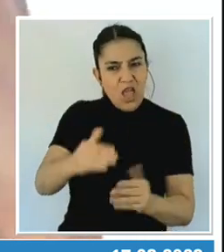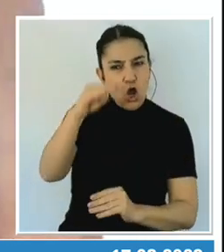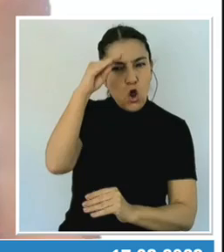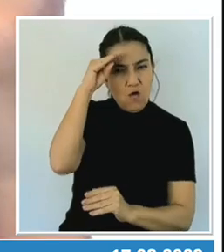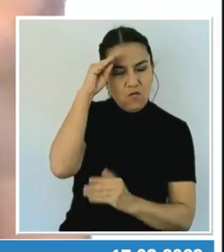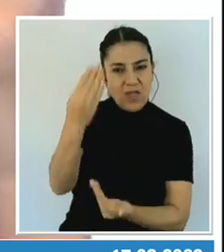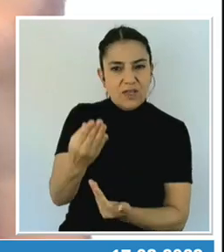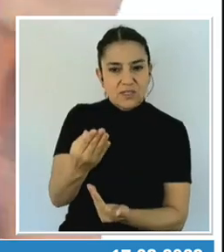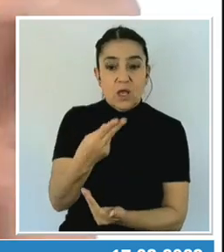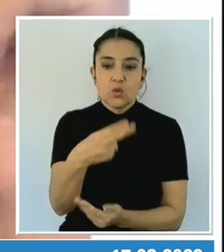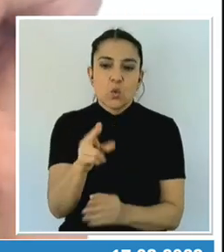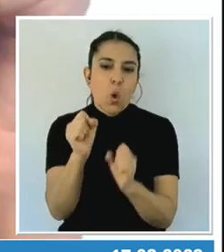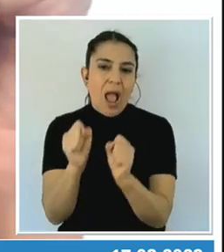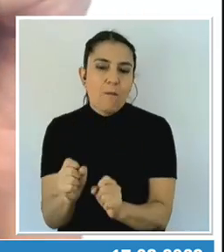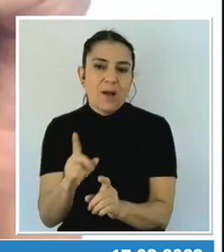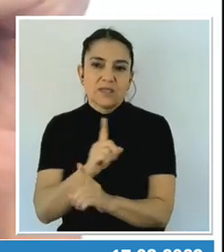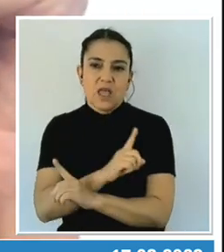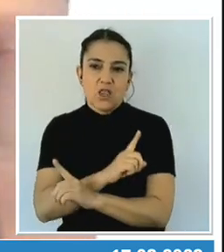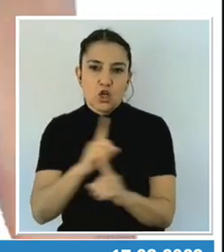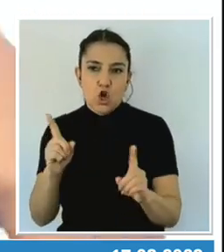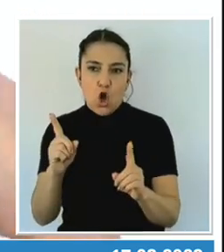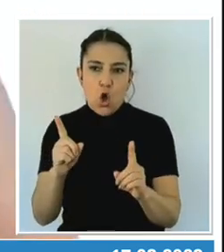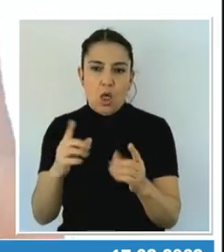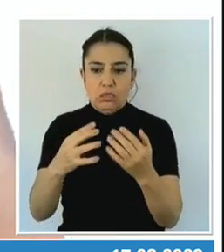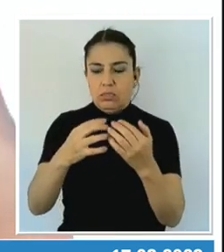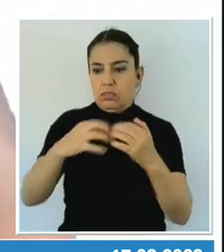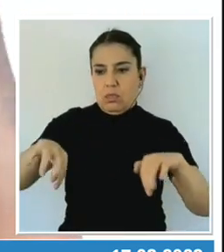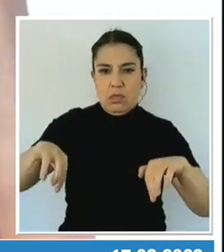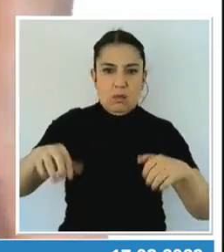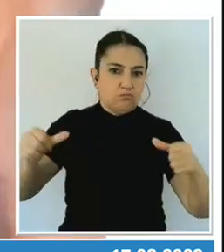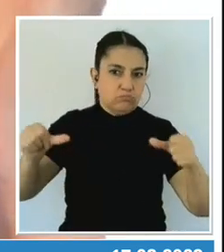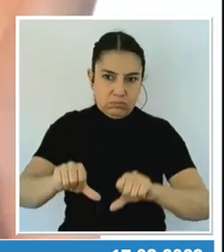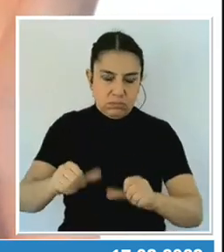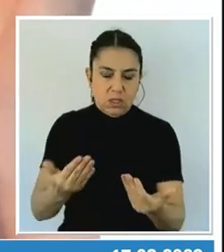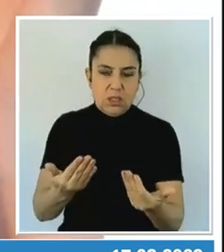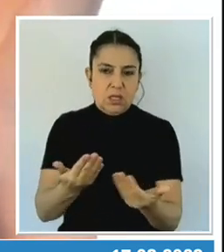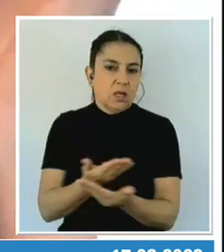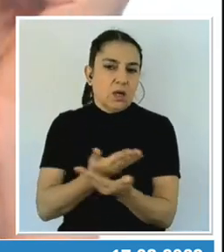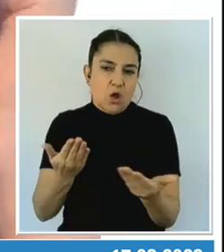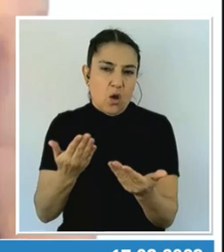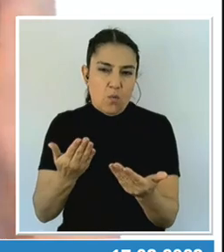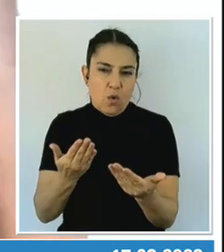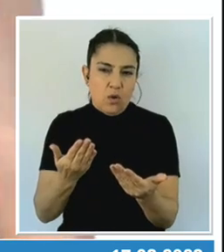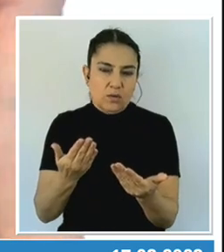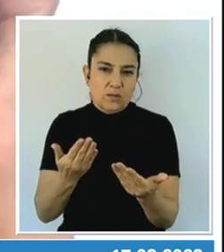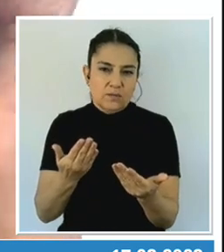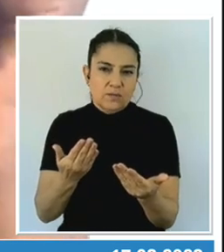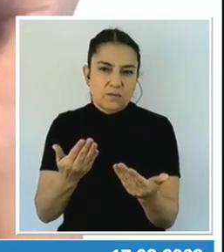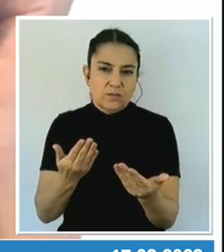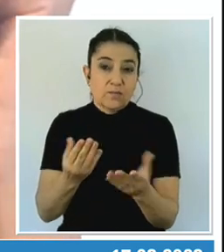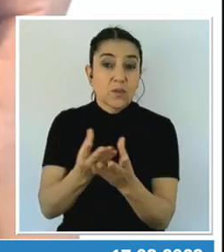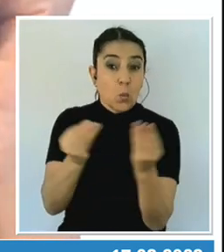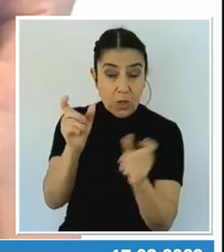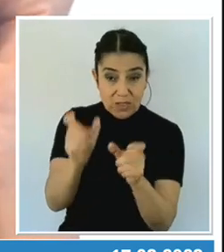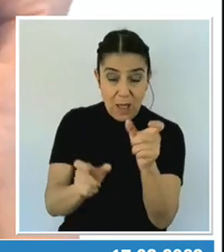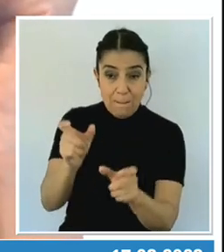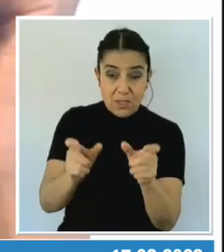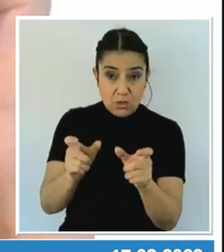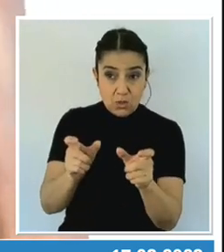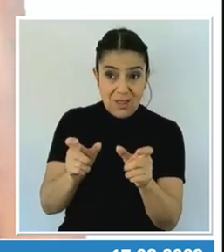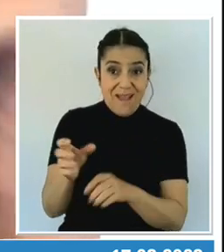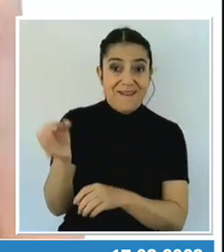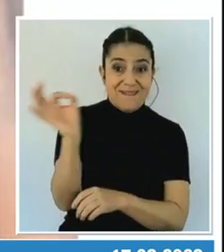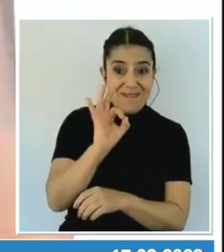capacidad de no erosionar, como se ha reconocido por mucha gente, incluso en la sesión pasada, en